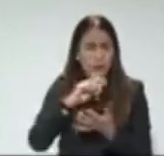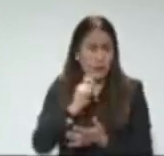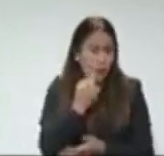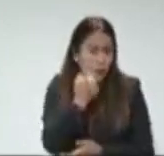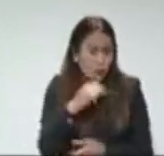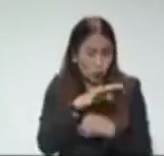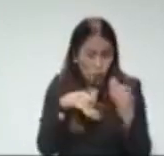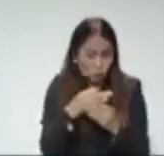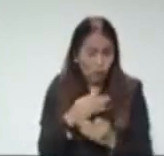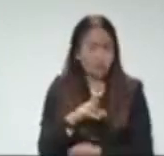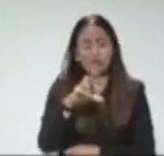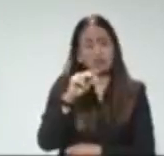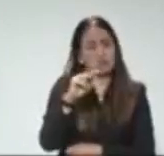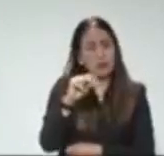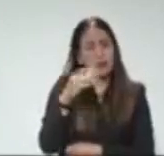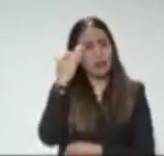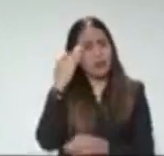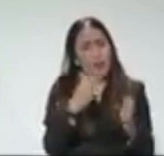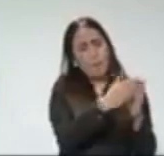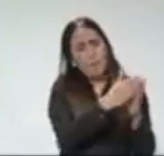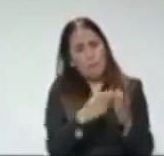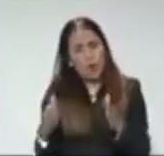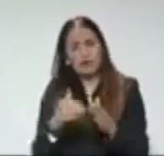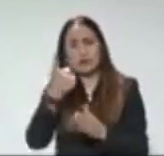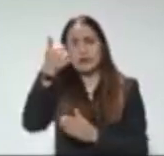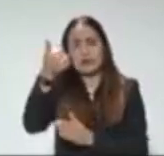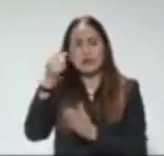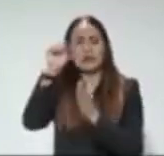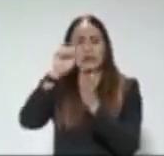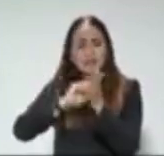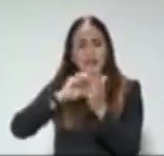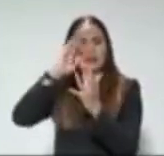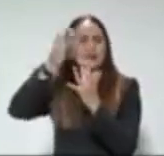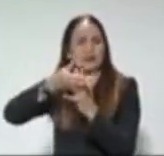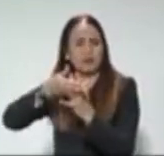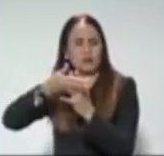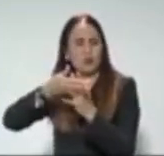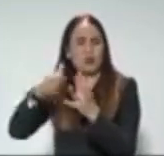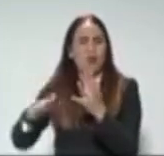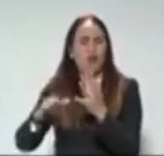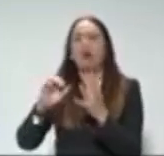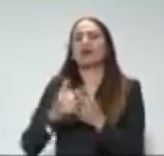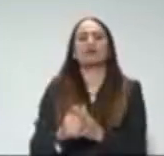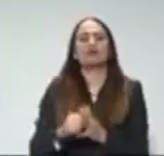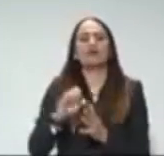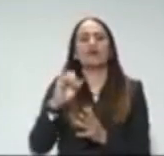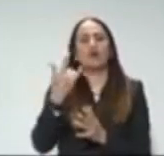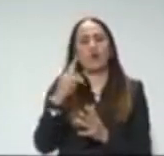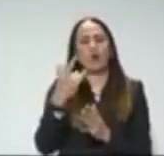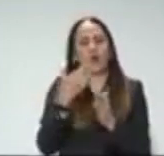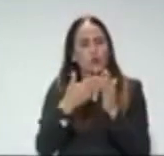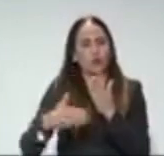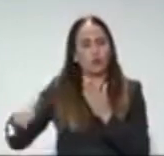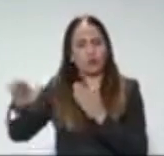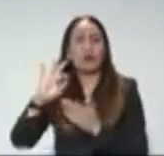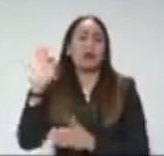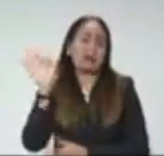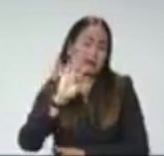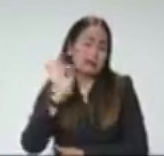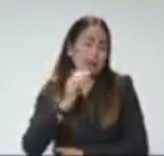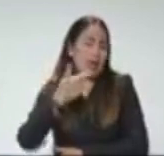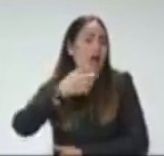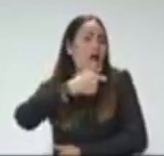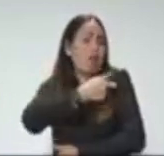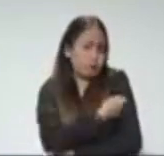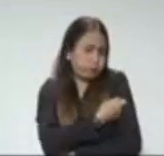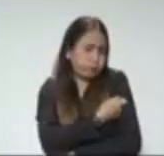va a ser más bien durante el segundo semestre de 2021 en que vamos a tener a esa vacuna y con eso